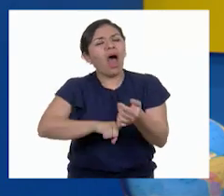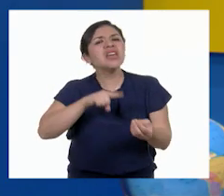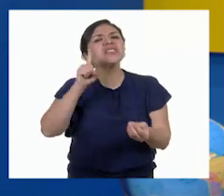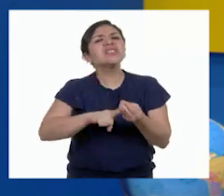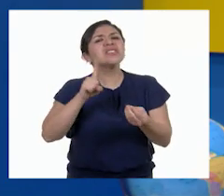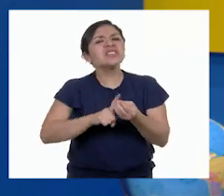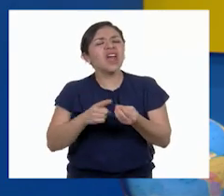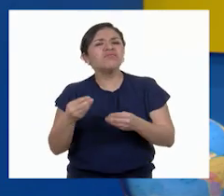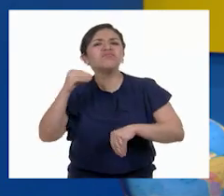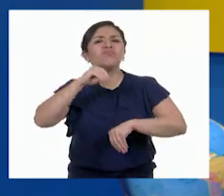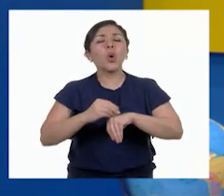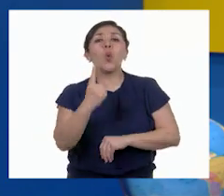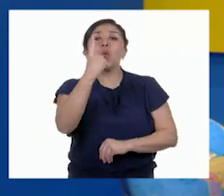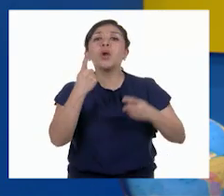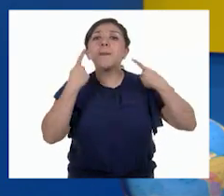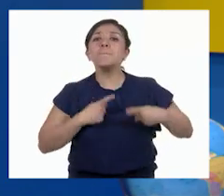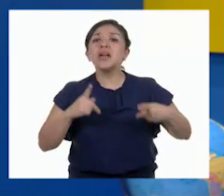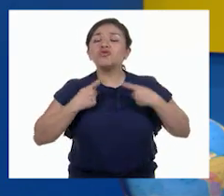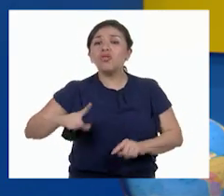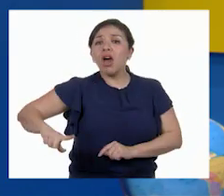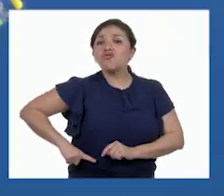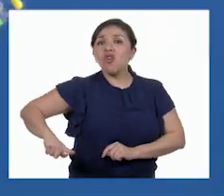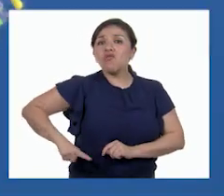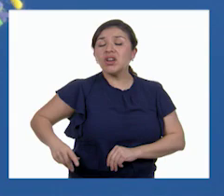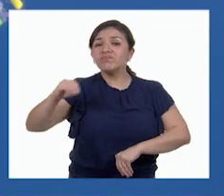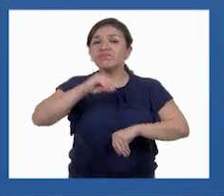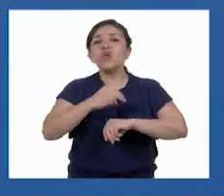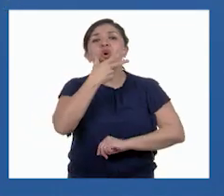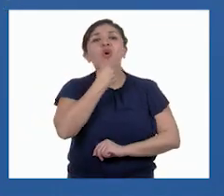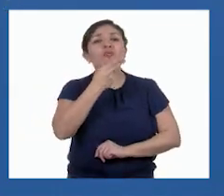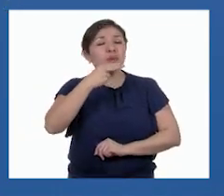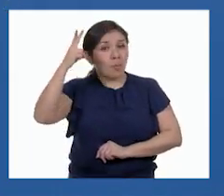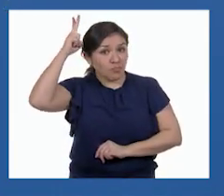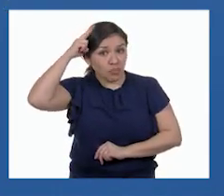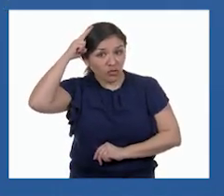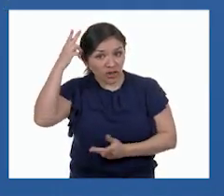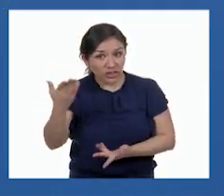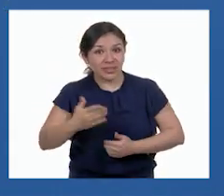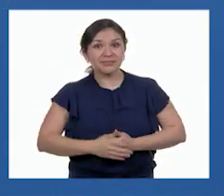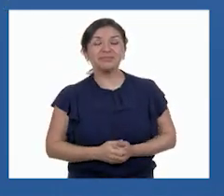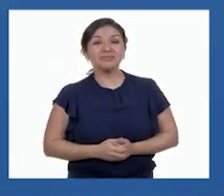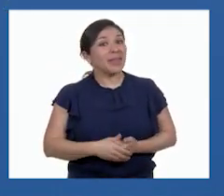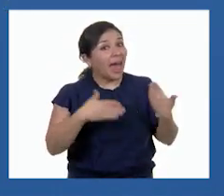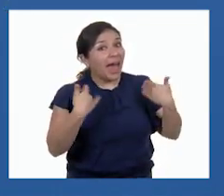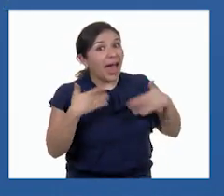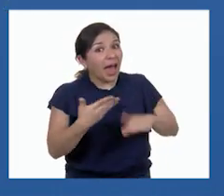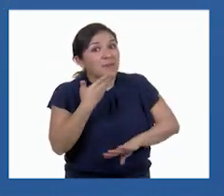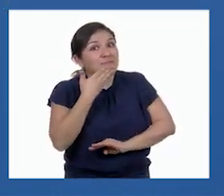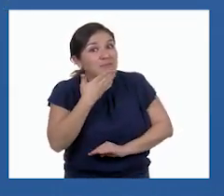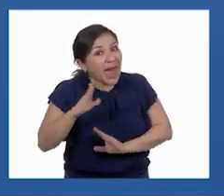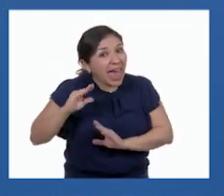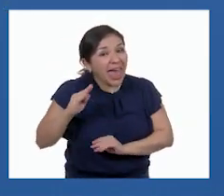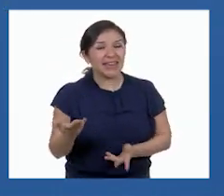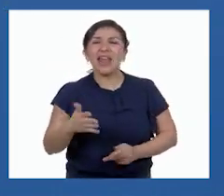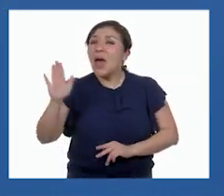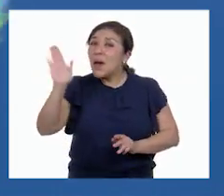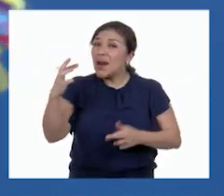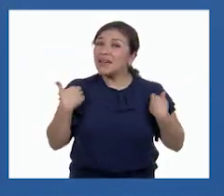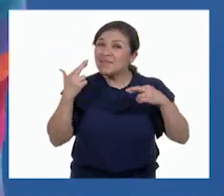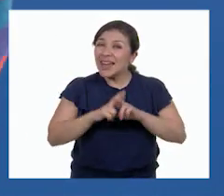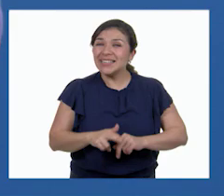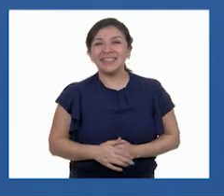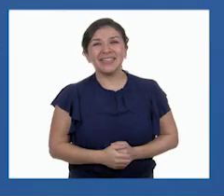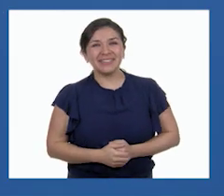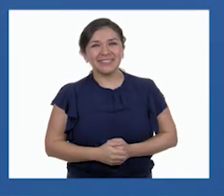político se concentró en una sola persona, Porfirio Díaz. ¡Uy! ¡Muy bien! ¡Hola, maestra! Hola,